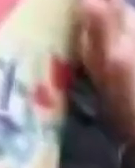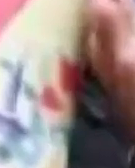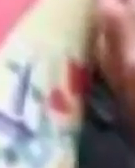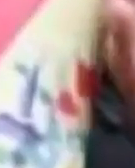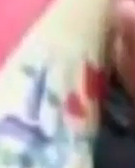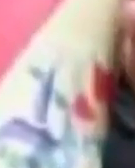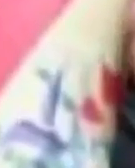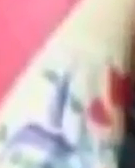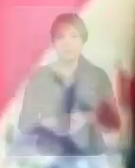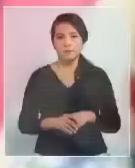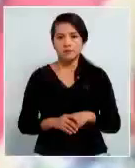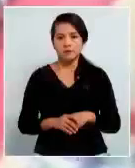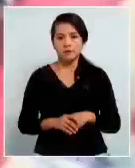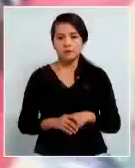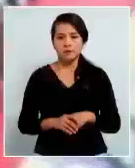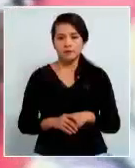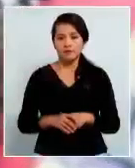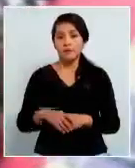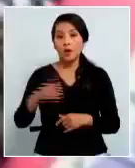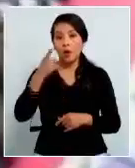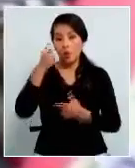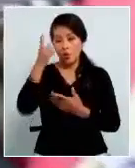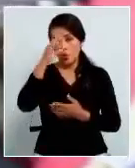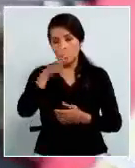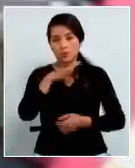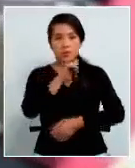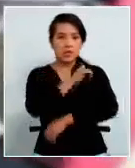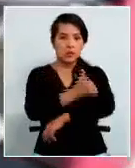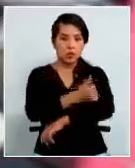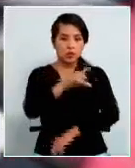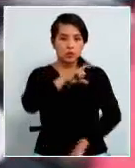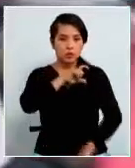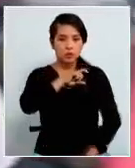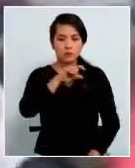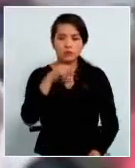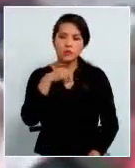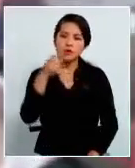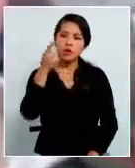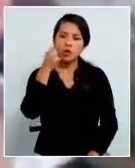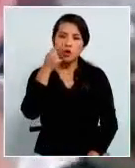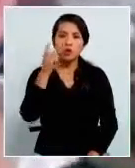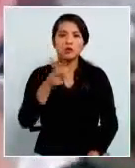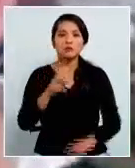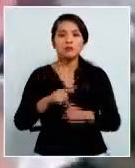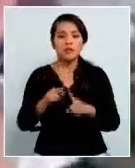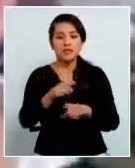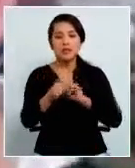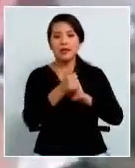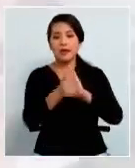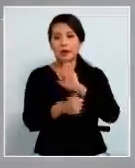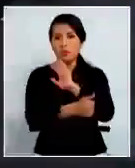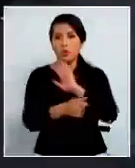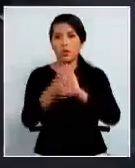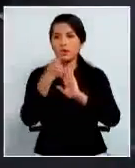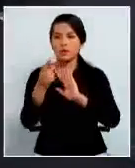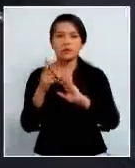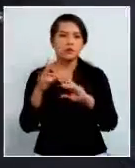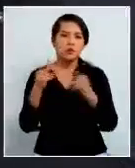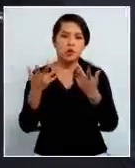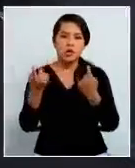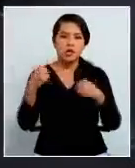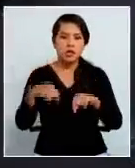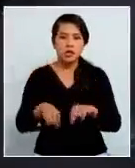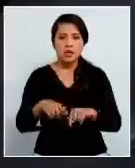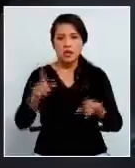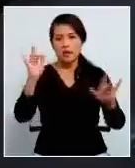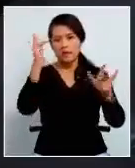Participando, yo he reconocido al teniente coronel, pero permanentemente su abogado indica que está enfermo, que